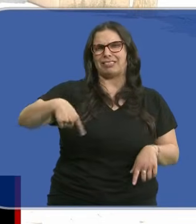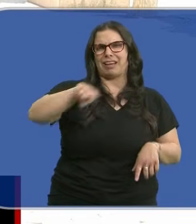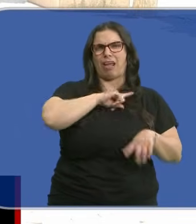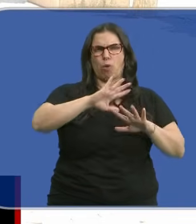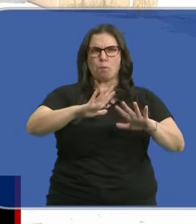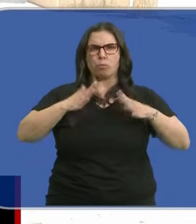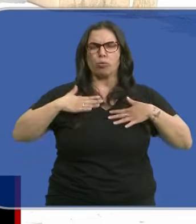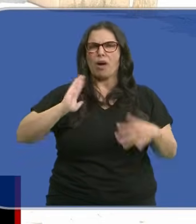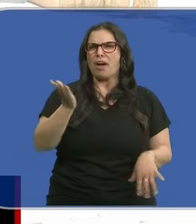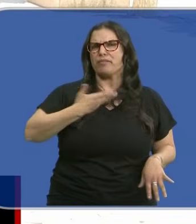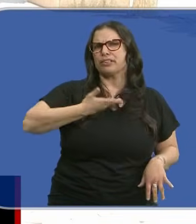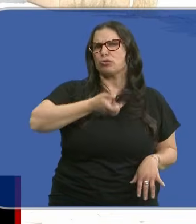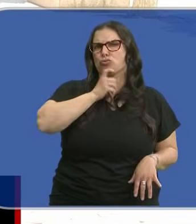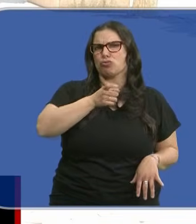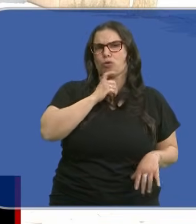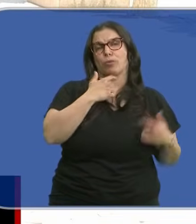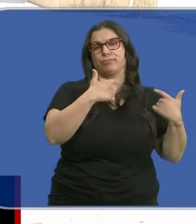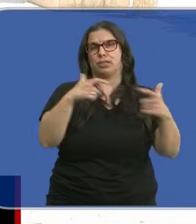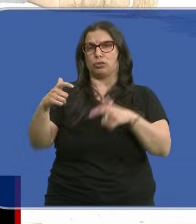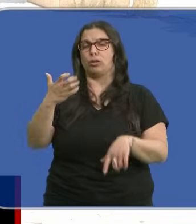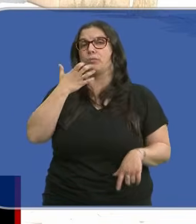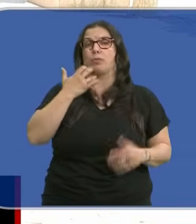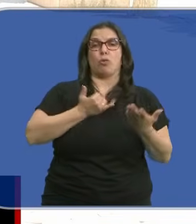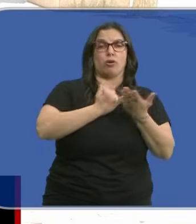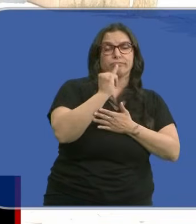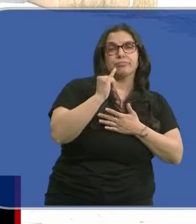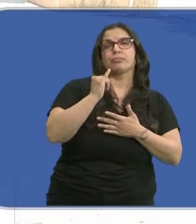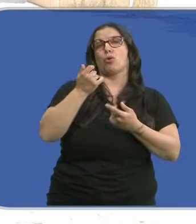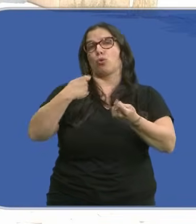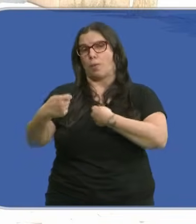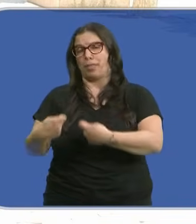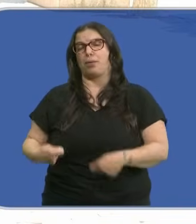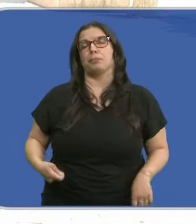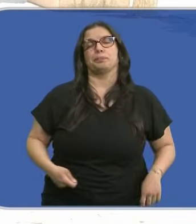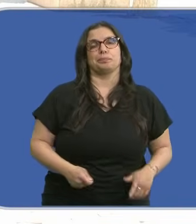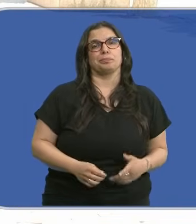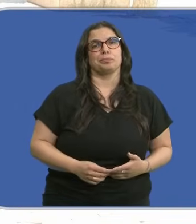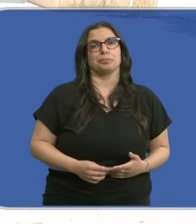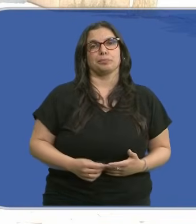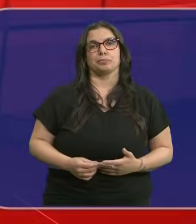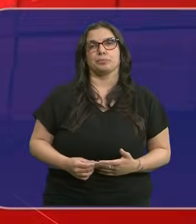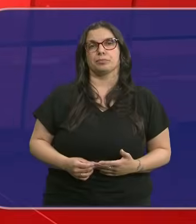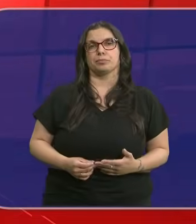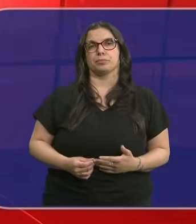todo repentino a muchos sectores como el campo o el comercio.